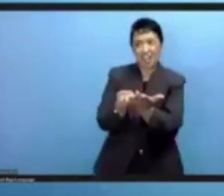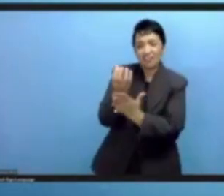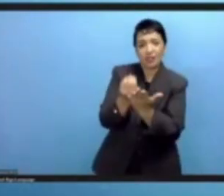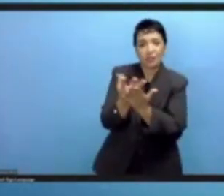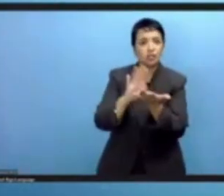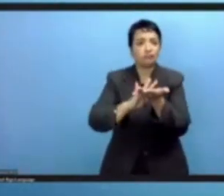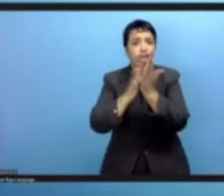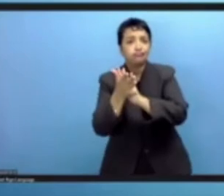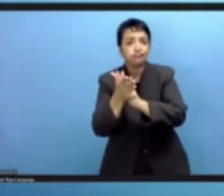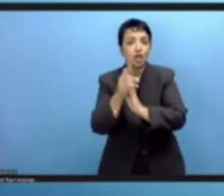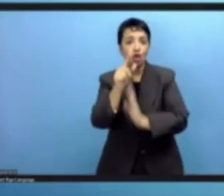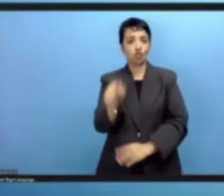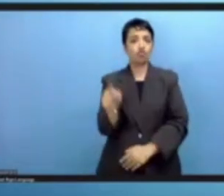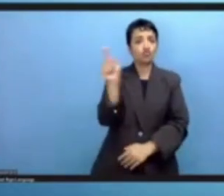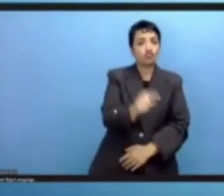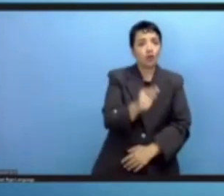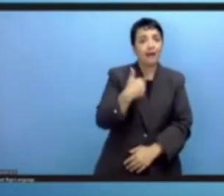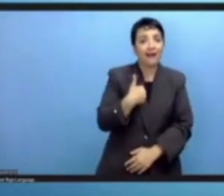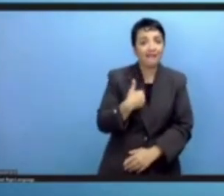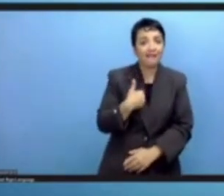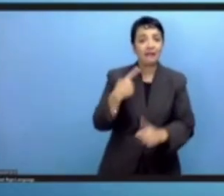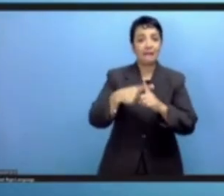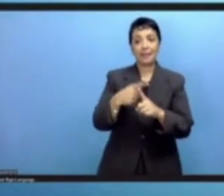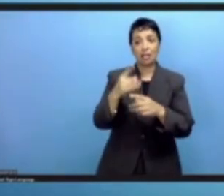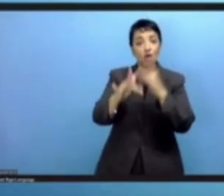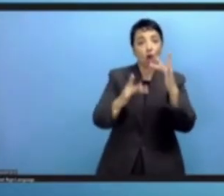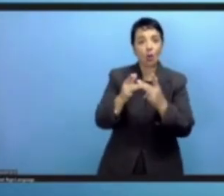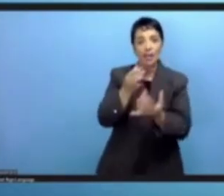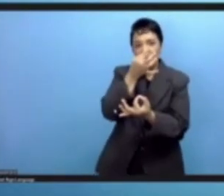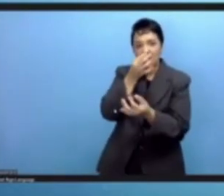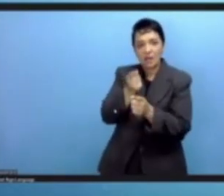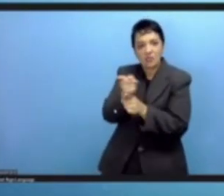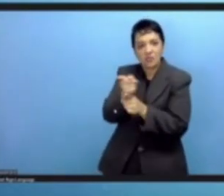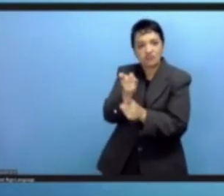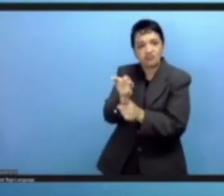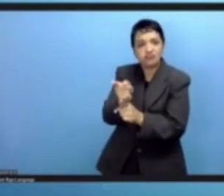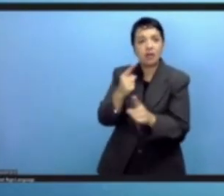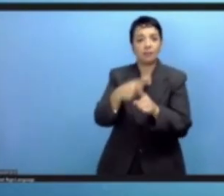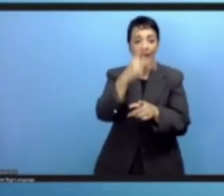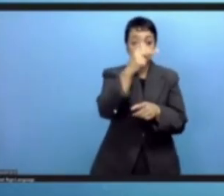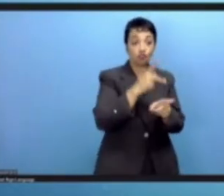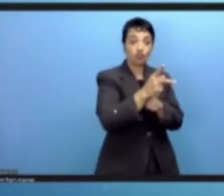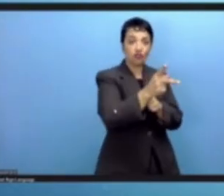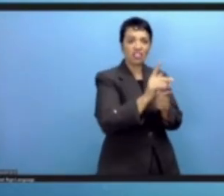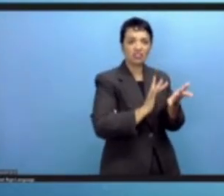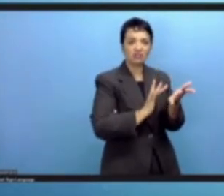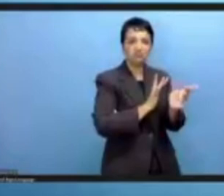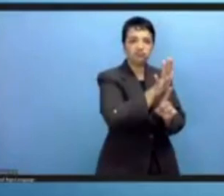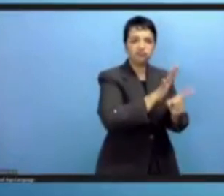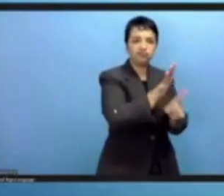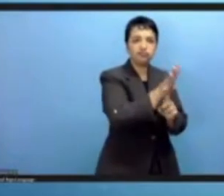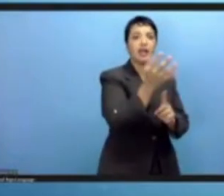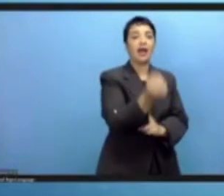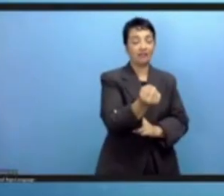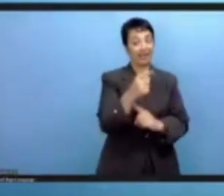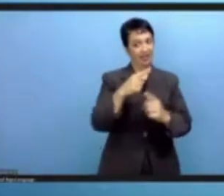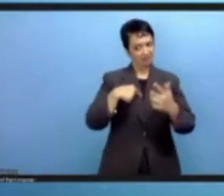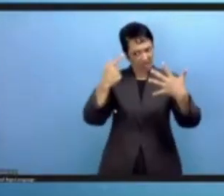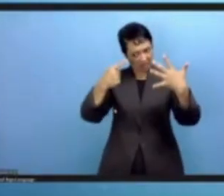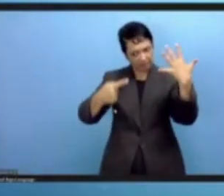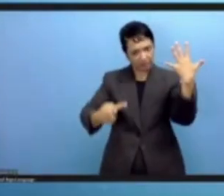desinformación discurso de odio online teorías de Conspiración ciberbullying acoso online de profesionales